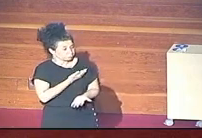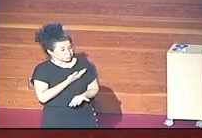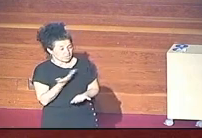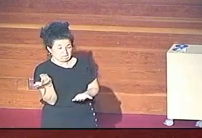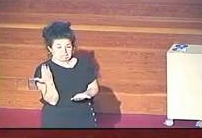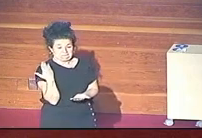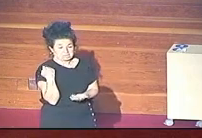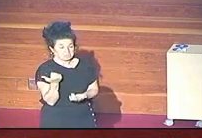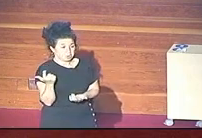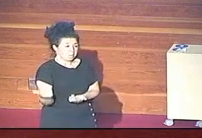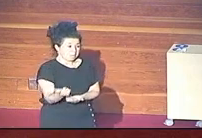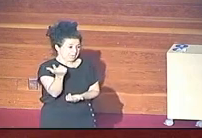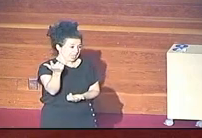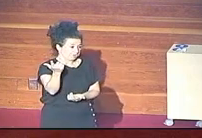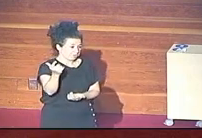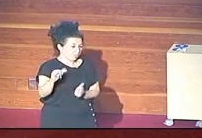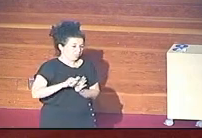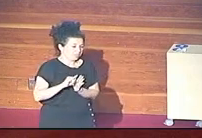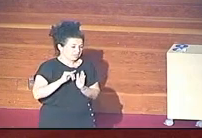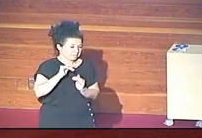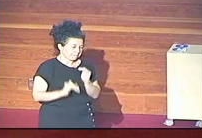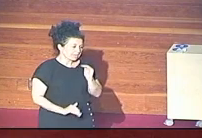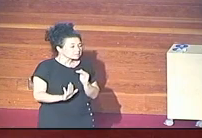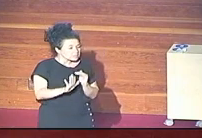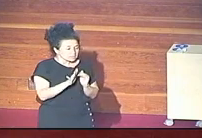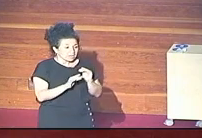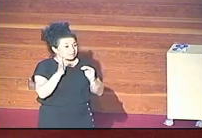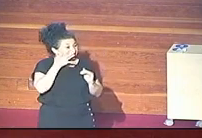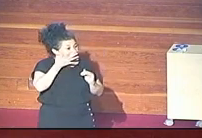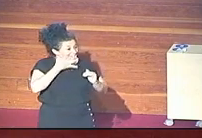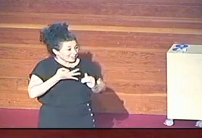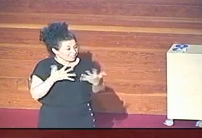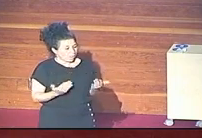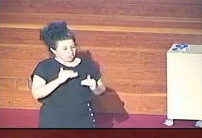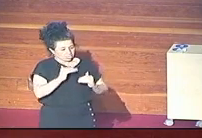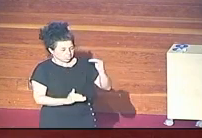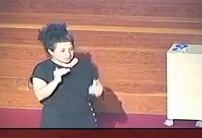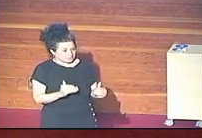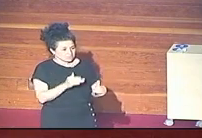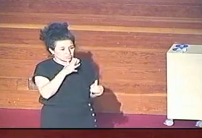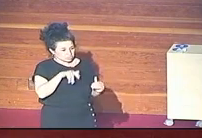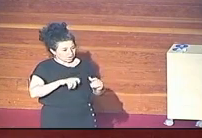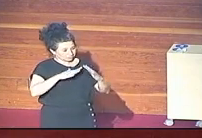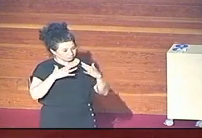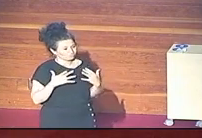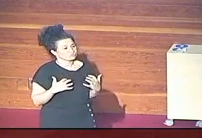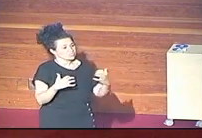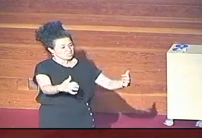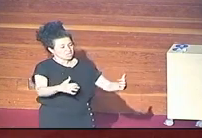más lejos porque no estaba tan cerca pero es muy desigual nosotros ahora estamos en una sala muy confortables